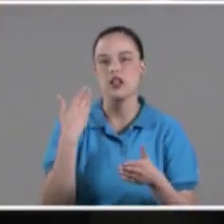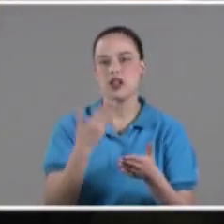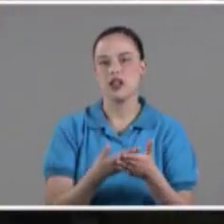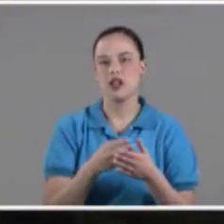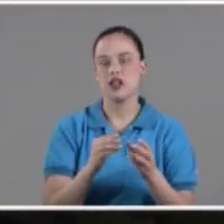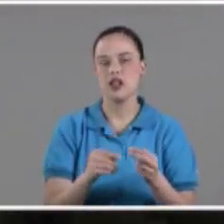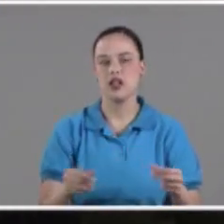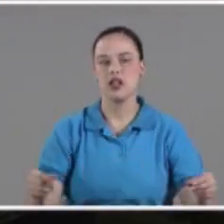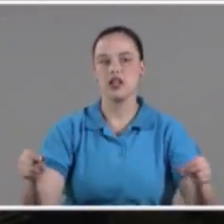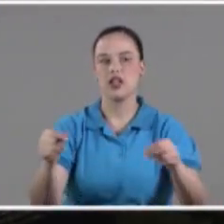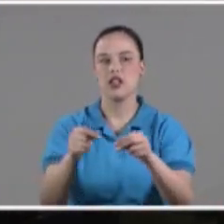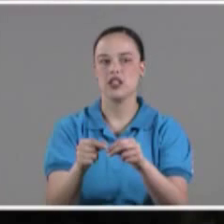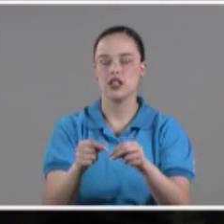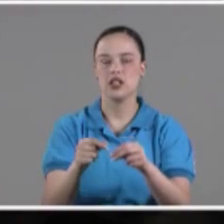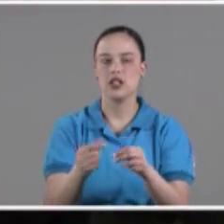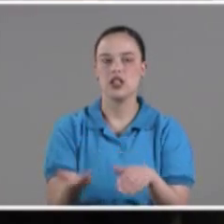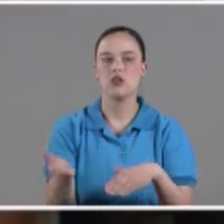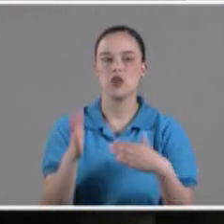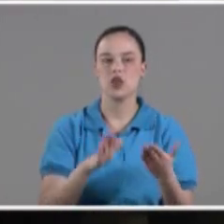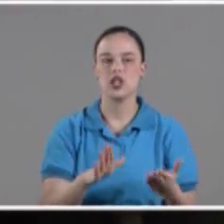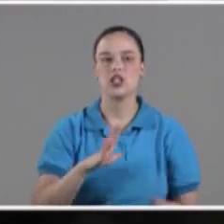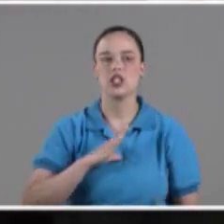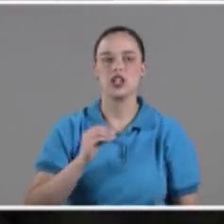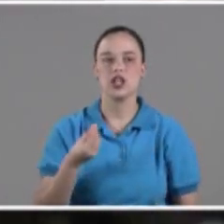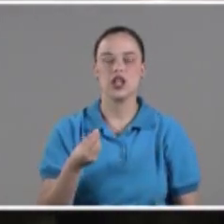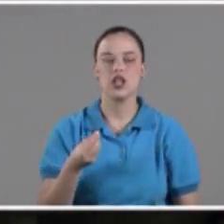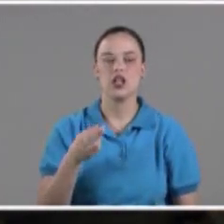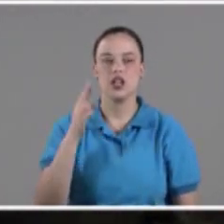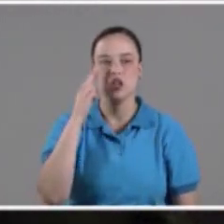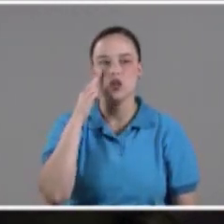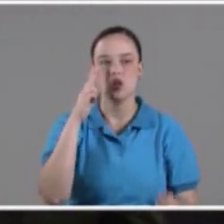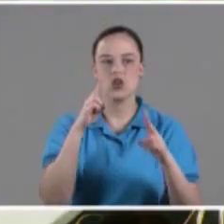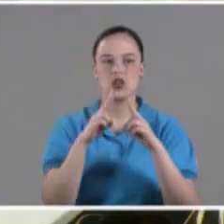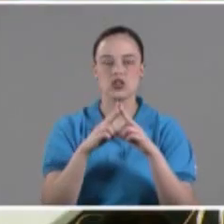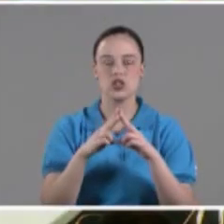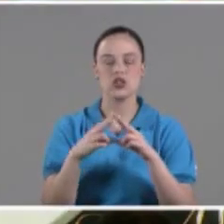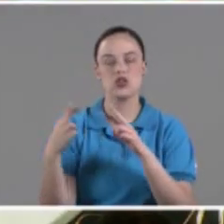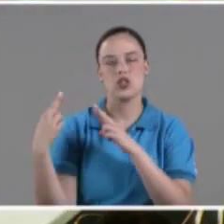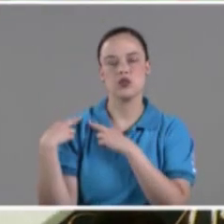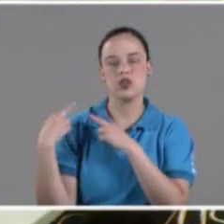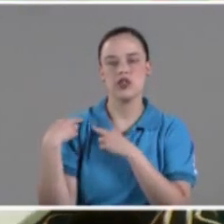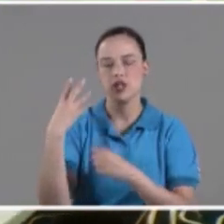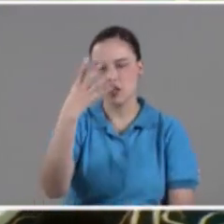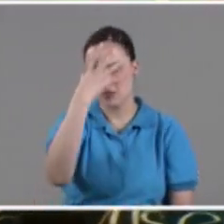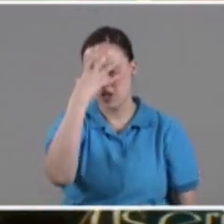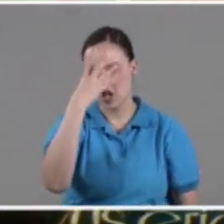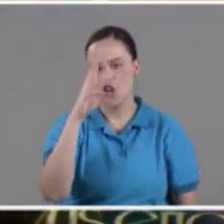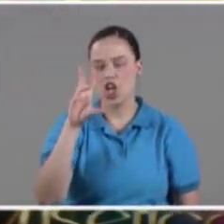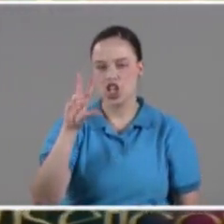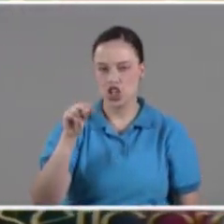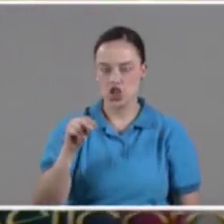reconocer su responsabilidad y su pecado y dejaste estar echando la culpa a los demás